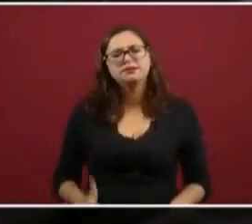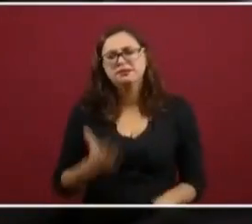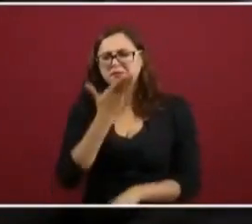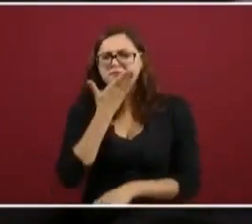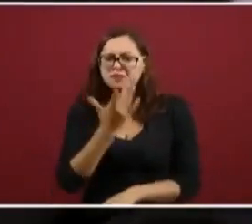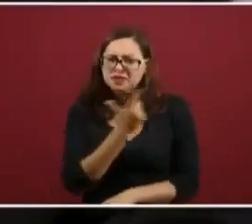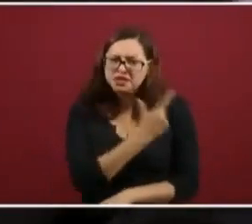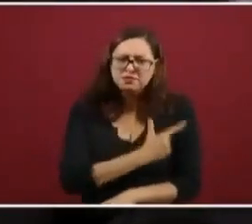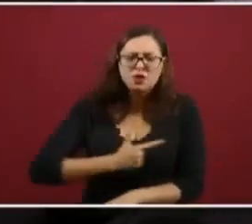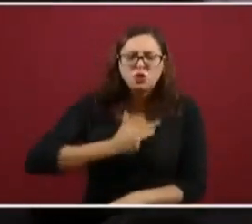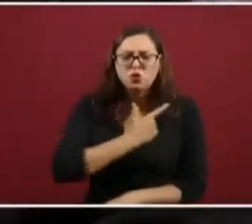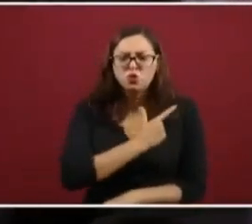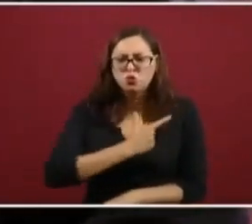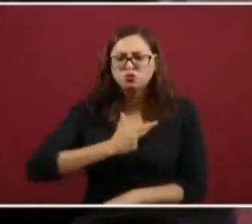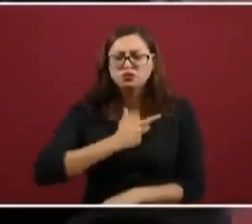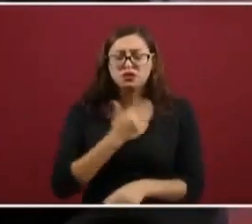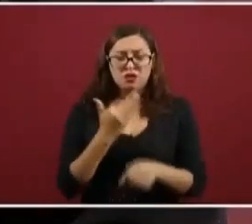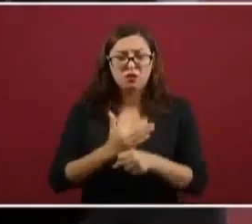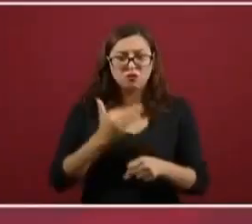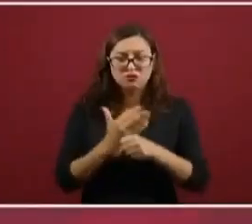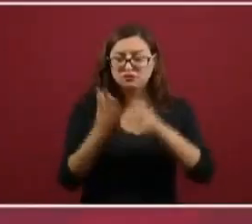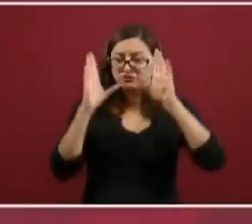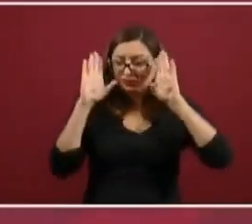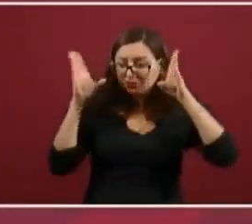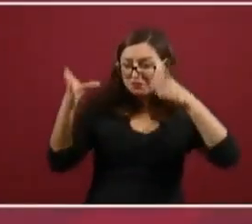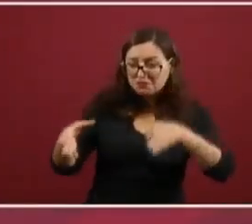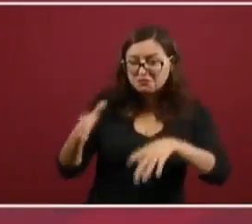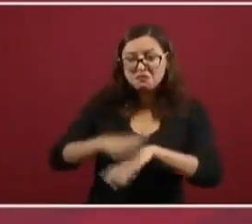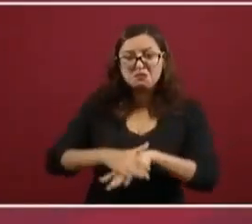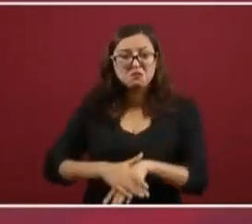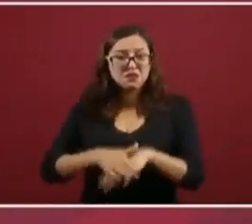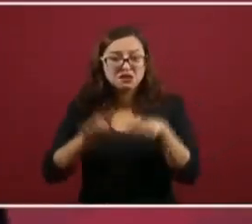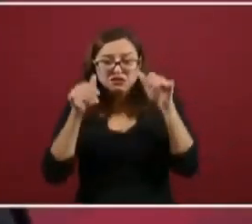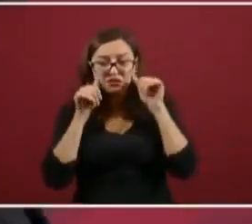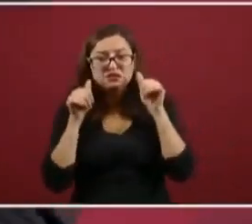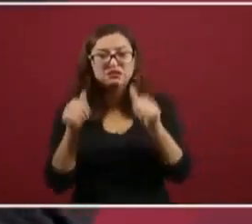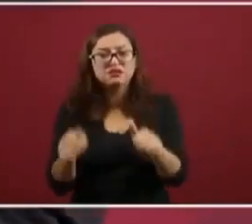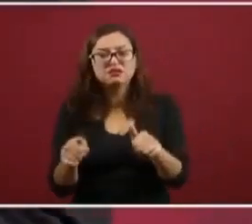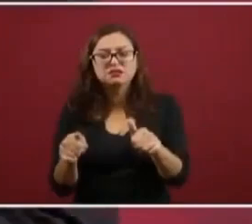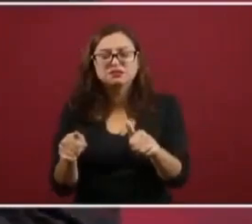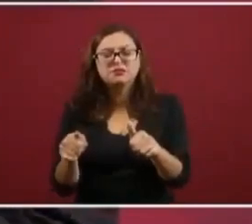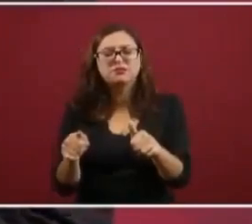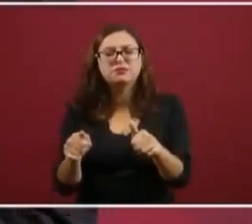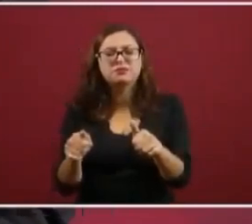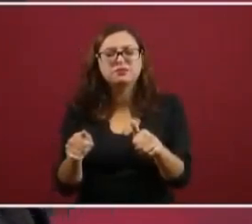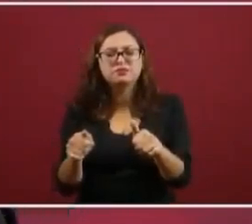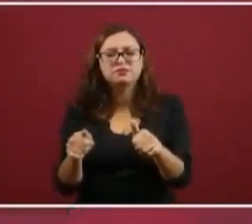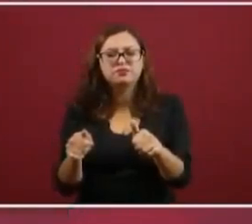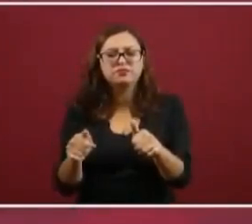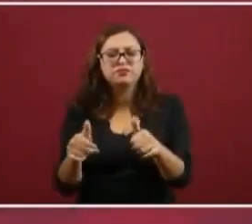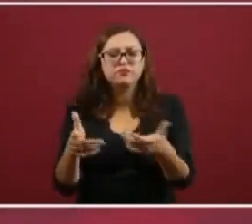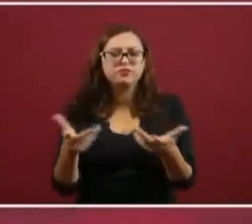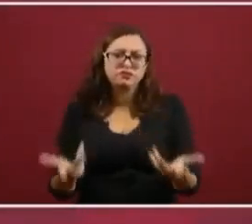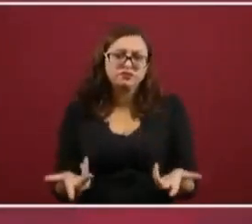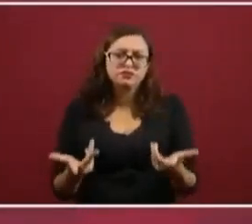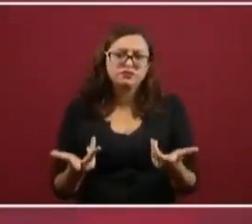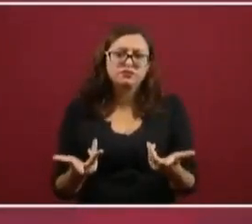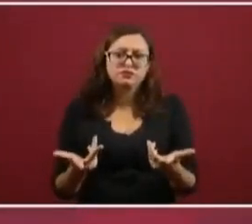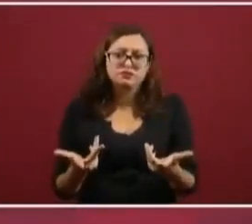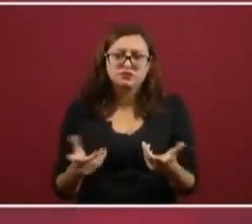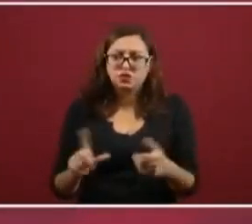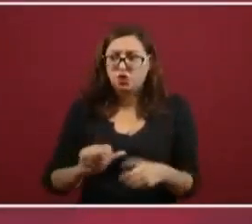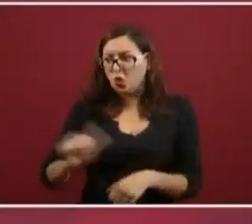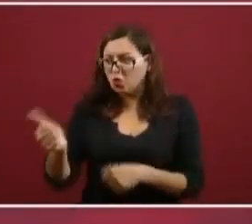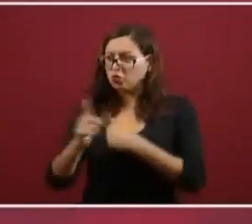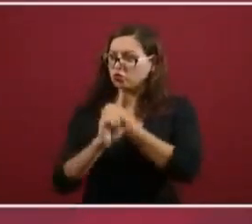eh estoy más dedicado me ocupa más el resolver